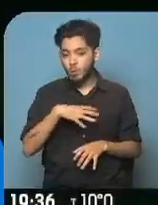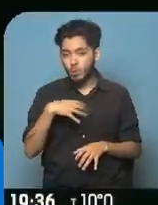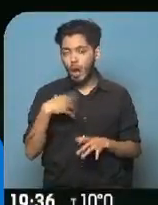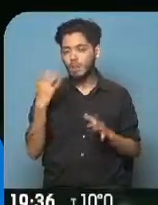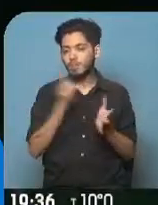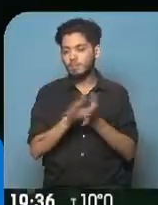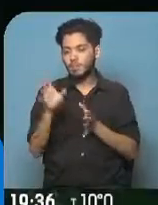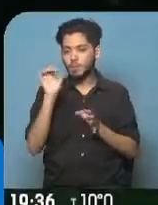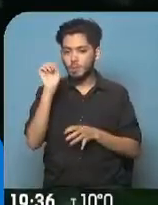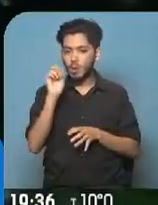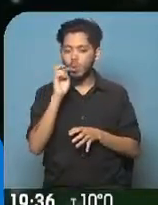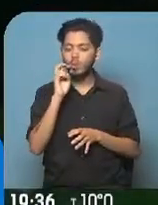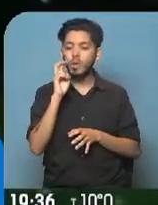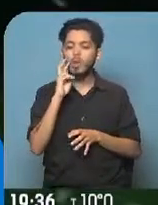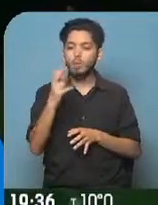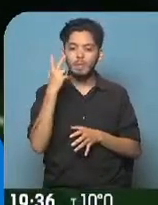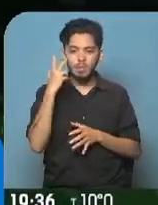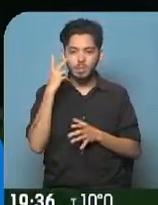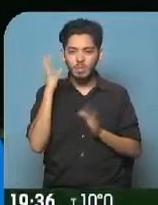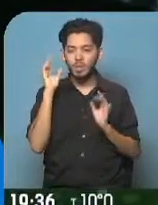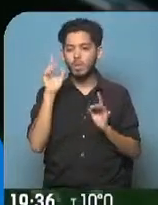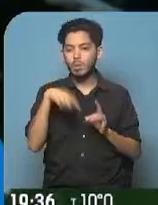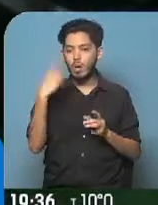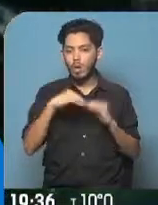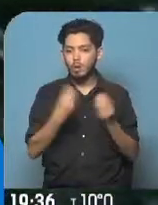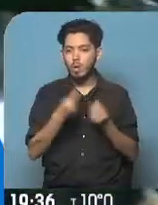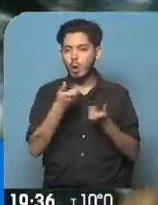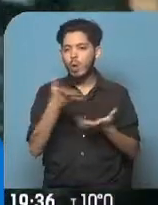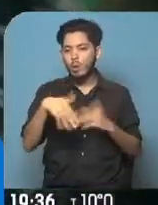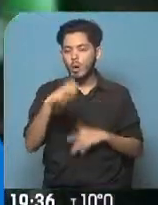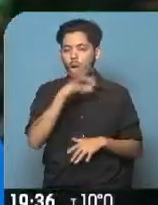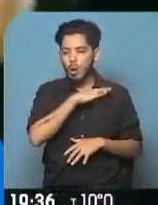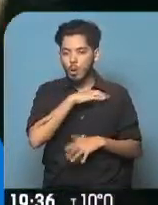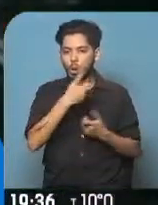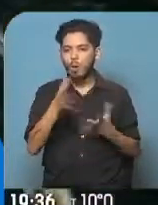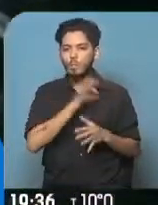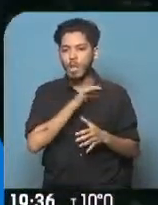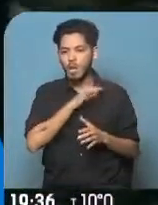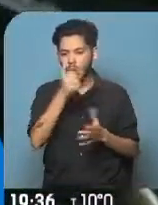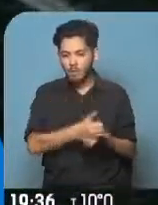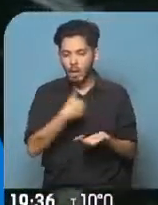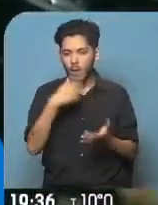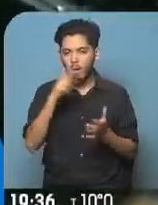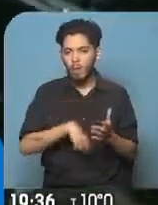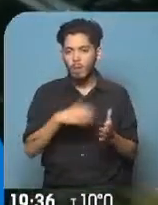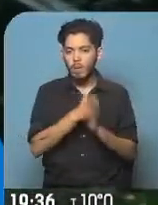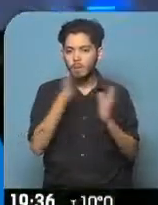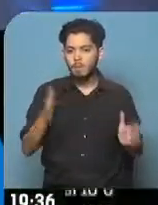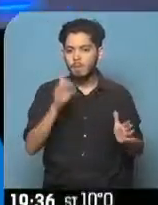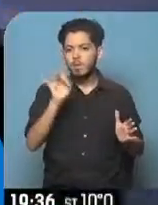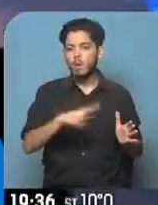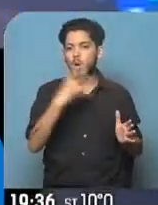Rusia 2018, y allí llegaron a la conclusión de cuánto va a cobrar y de cuántos años va a estar. En principio va a firmar solamente